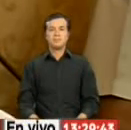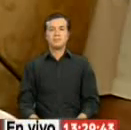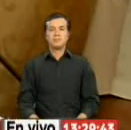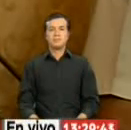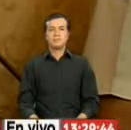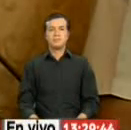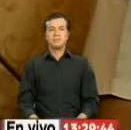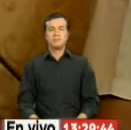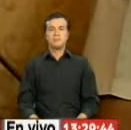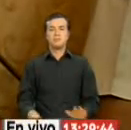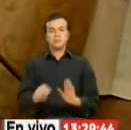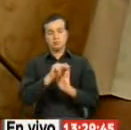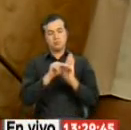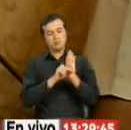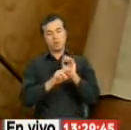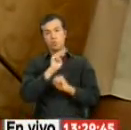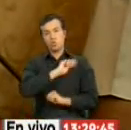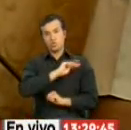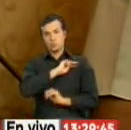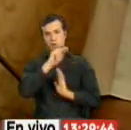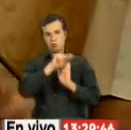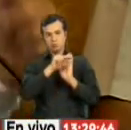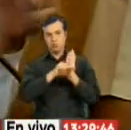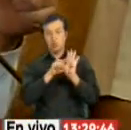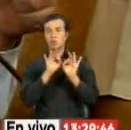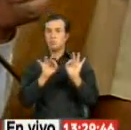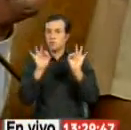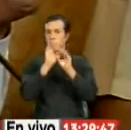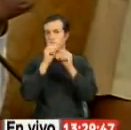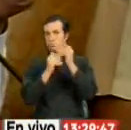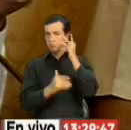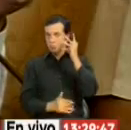gestor de masa tiene asuntos importantes